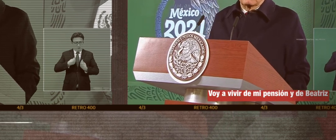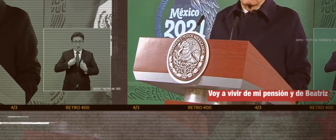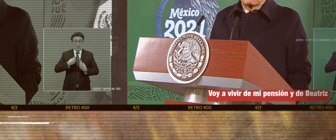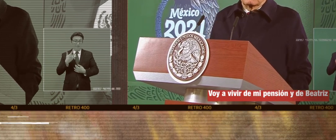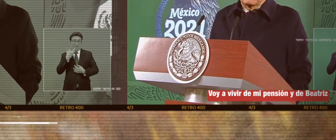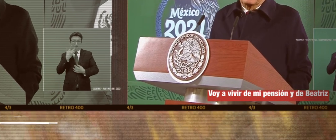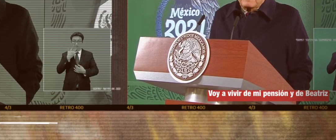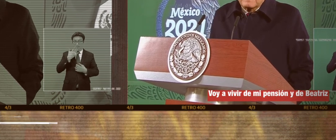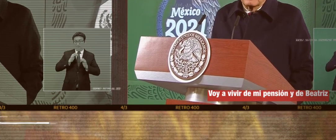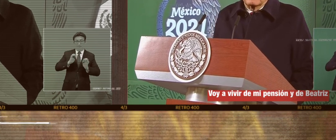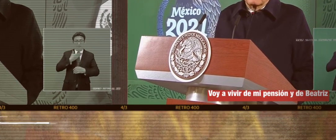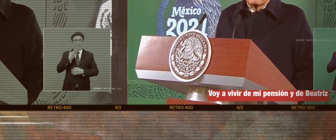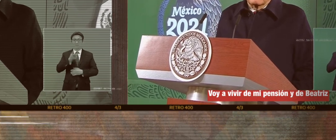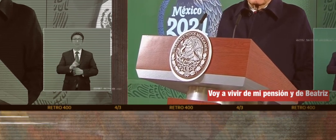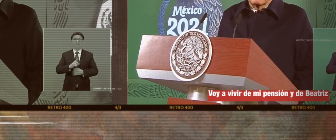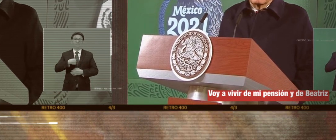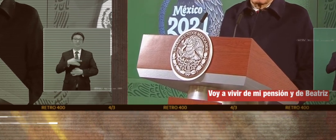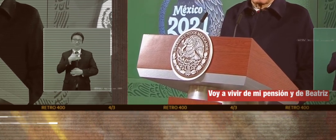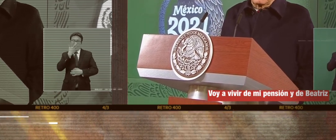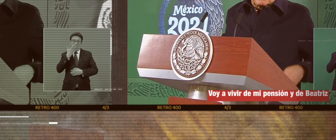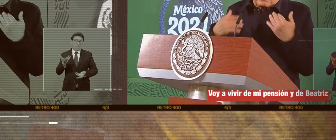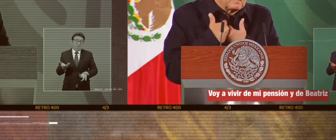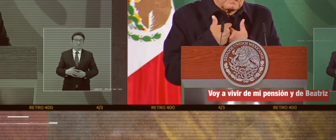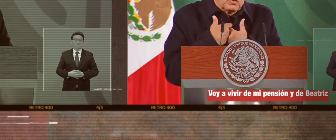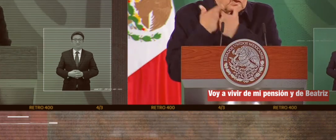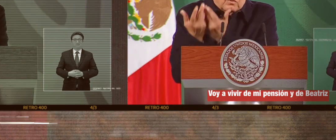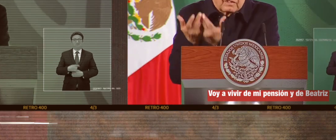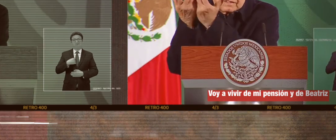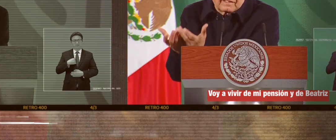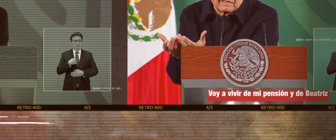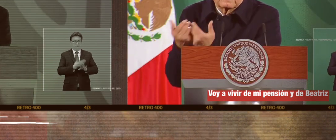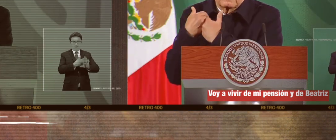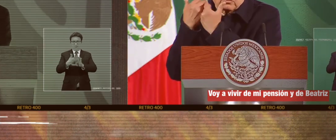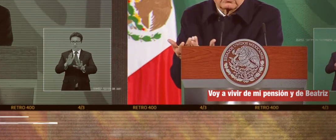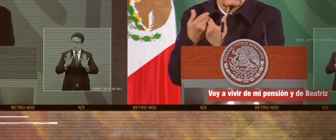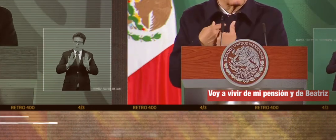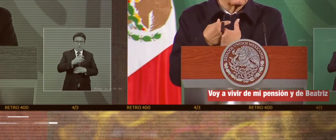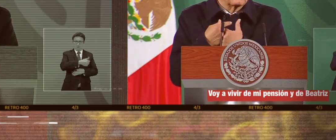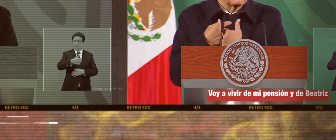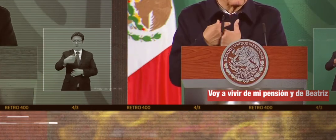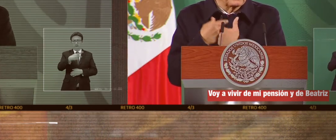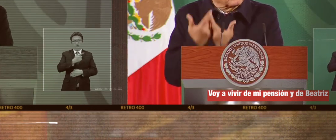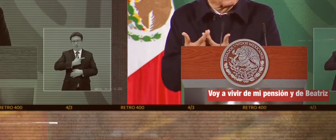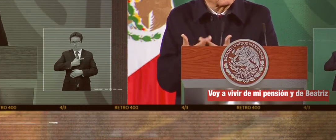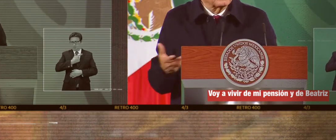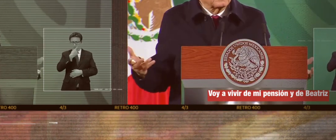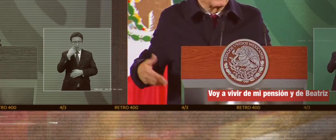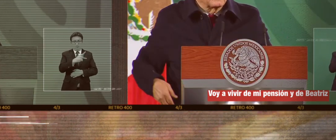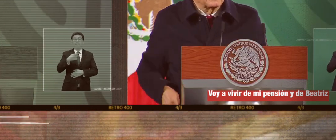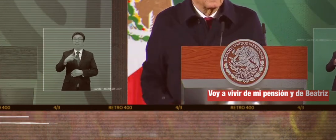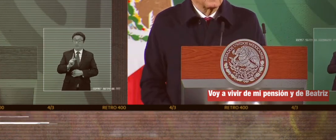lujo, me da pena. Y no estoy en contra del que tiene esos gustos, pero